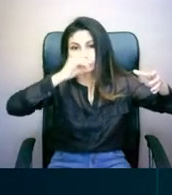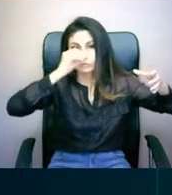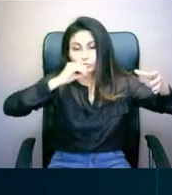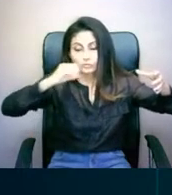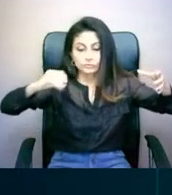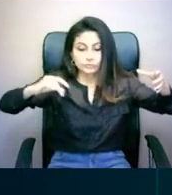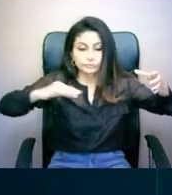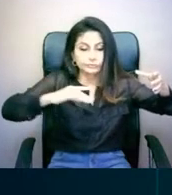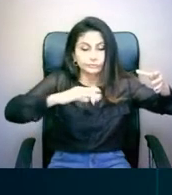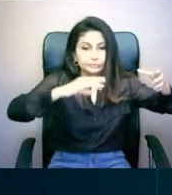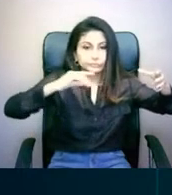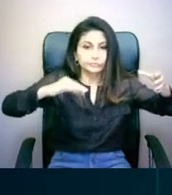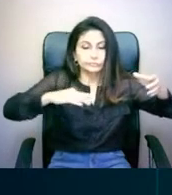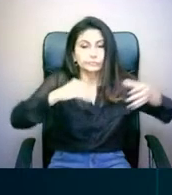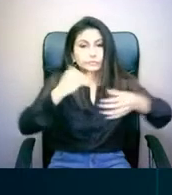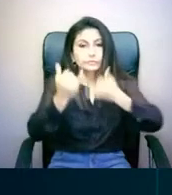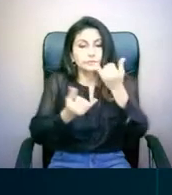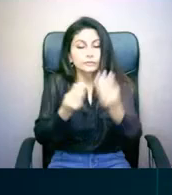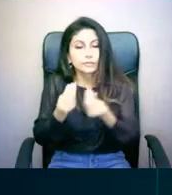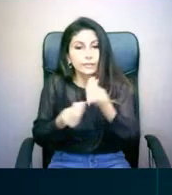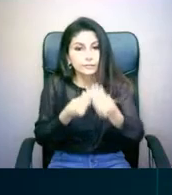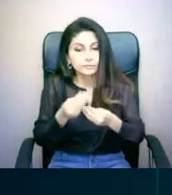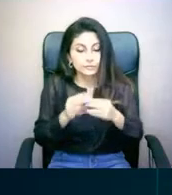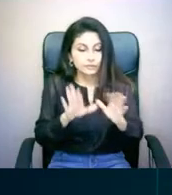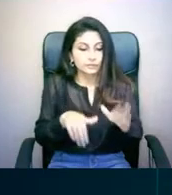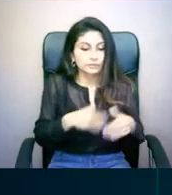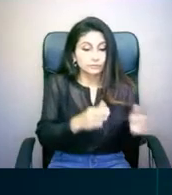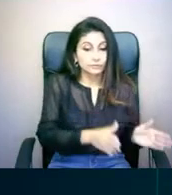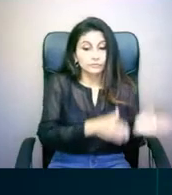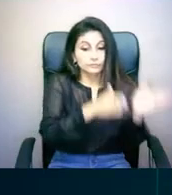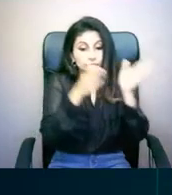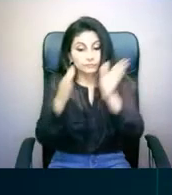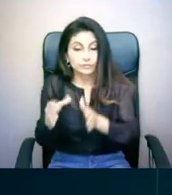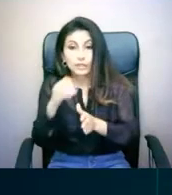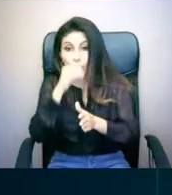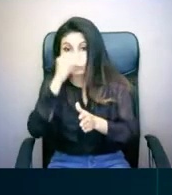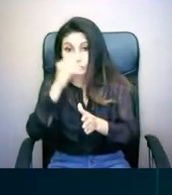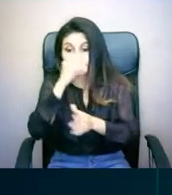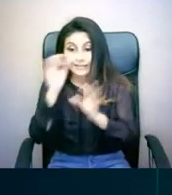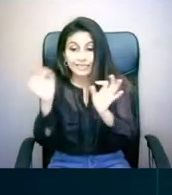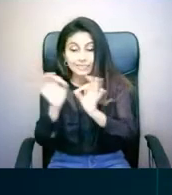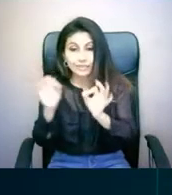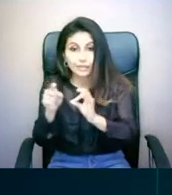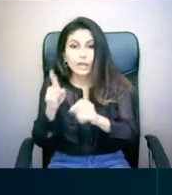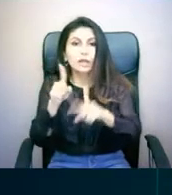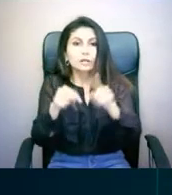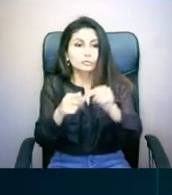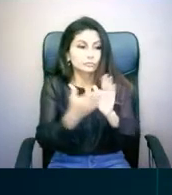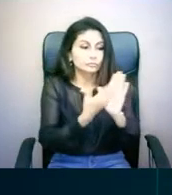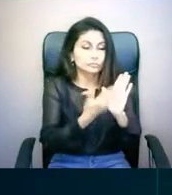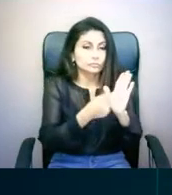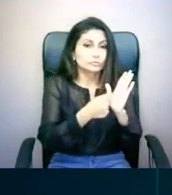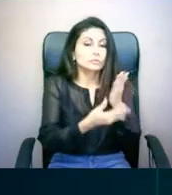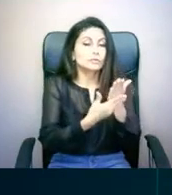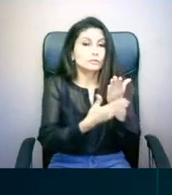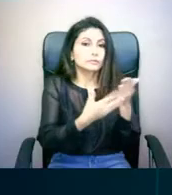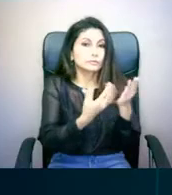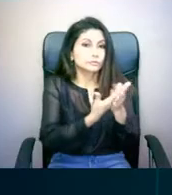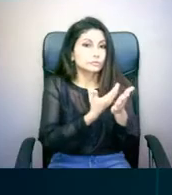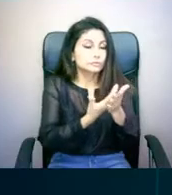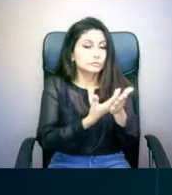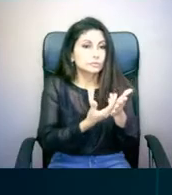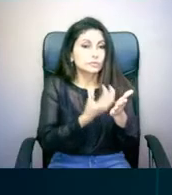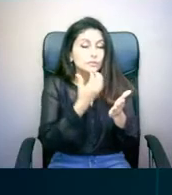de fermentación anaerobia. Entonces, alguna literatura recomienda que en